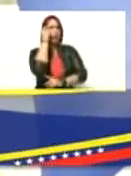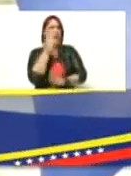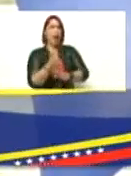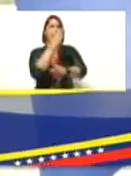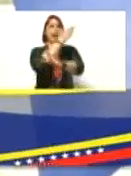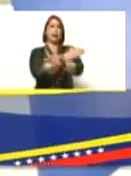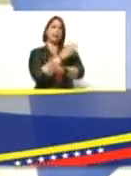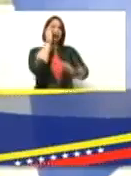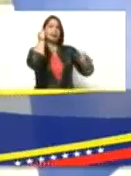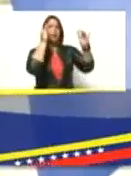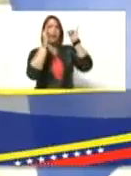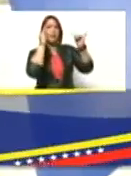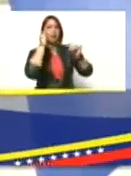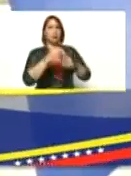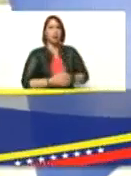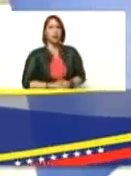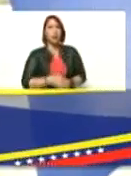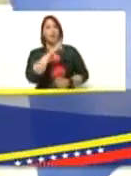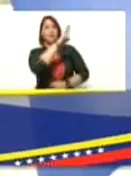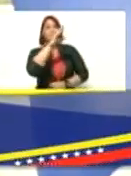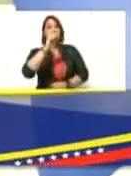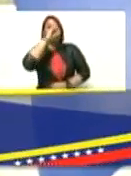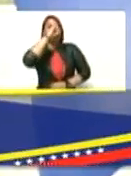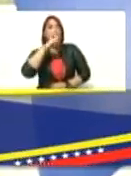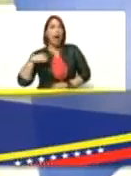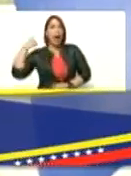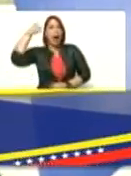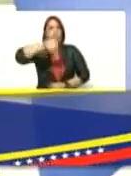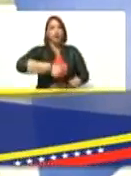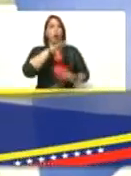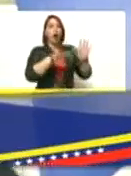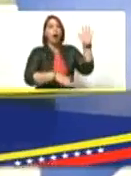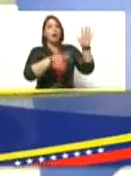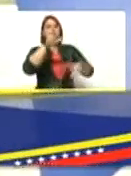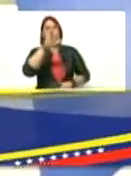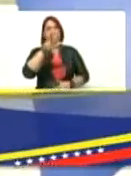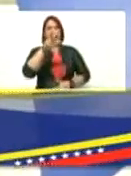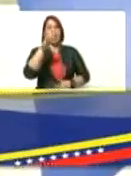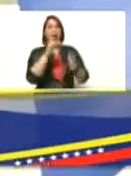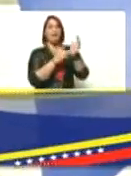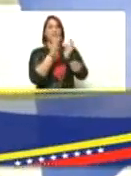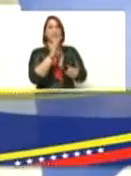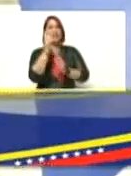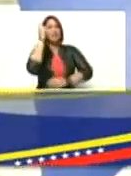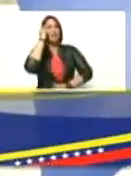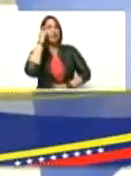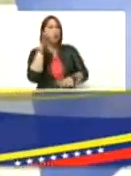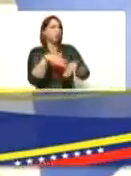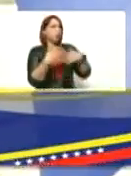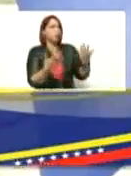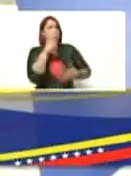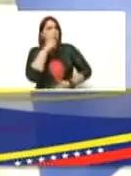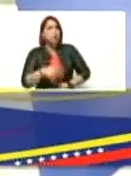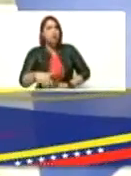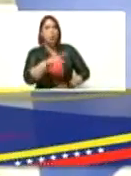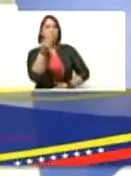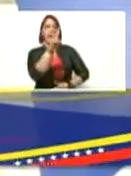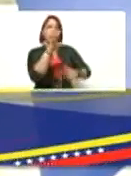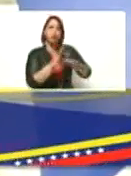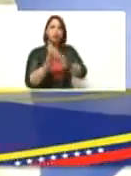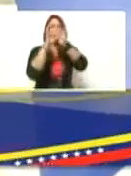la conmemoración de los 20 años del 13 de abril, fecha en la que el pueblo venezolano en